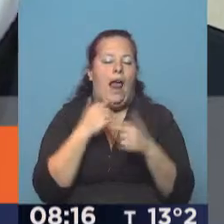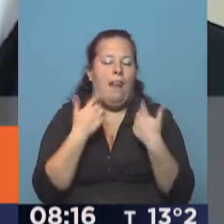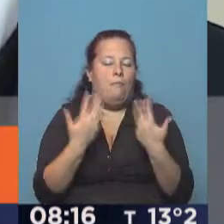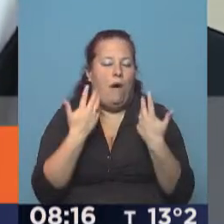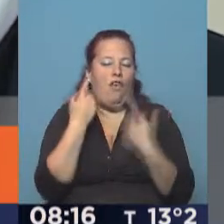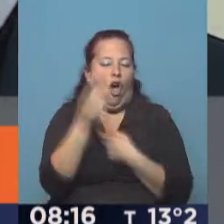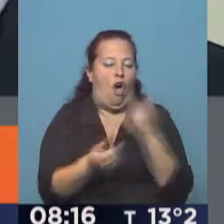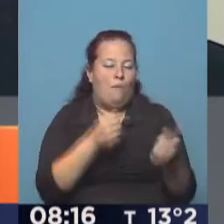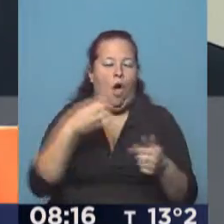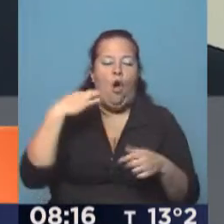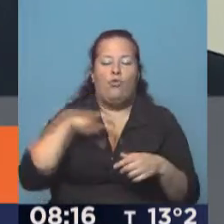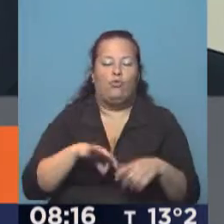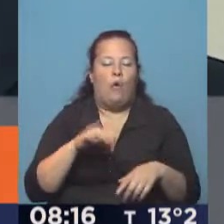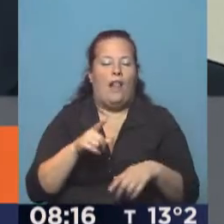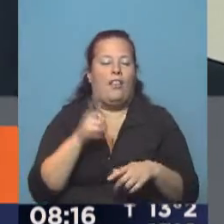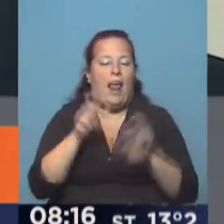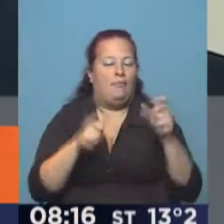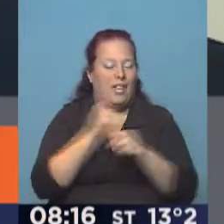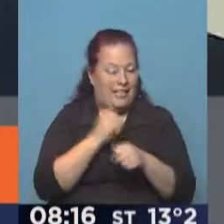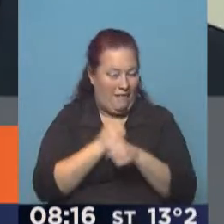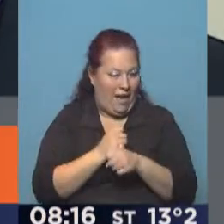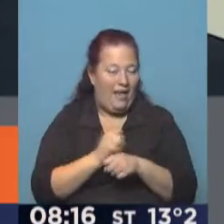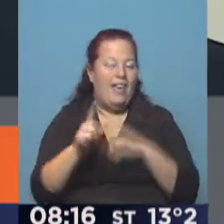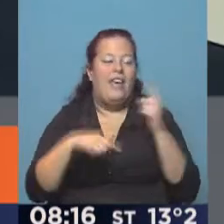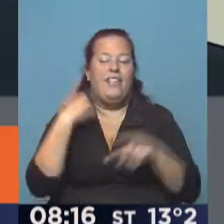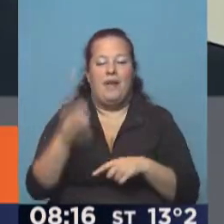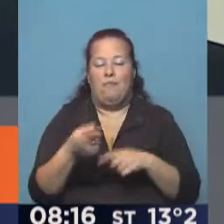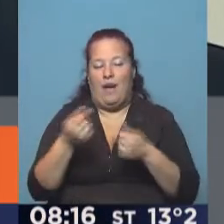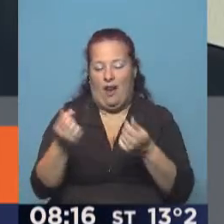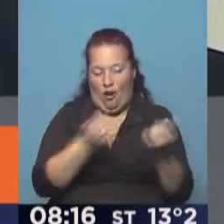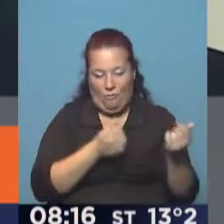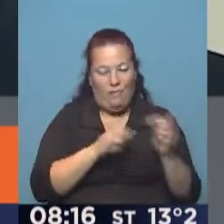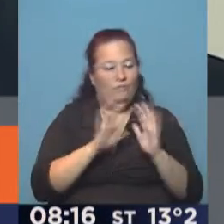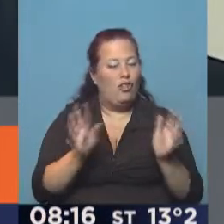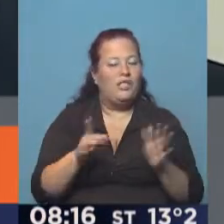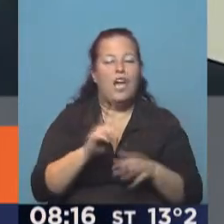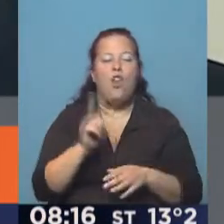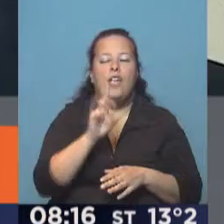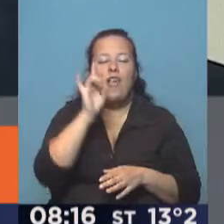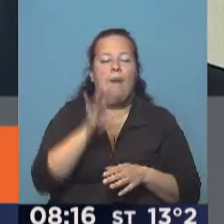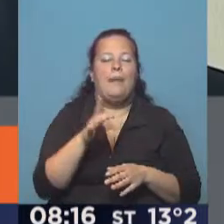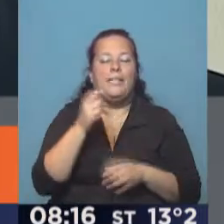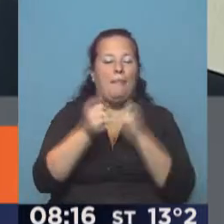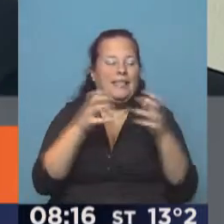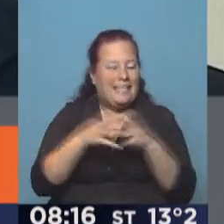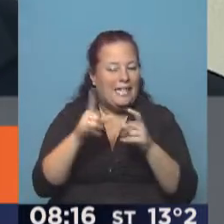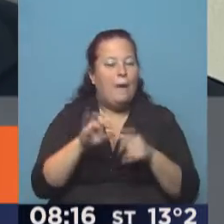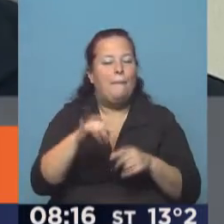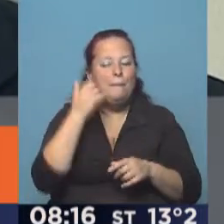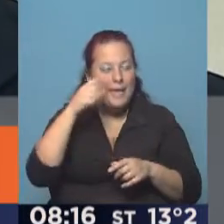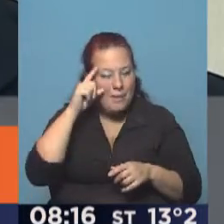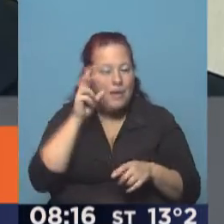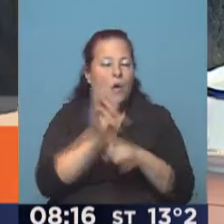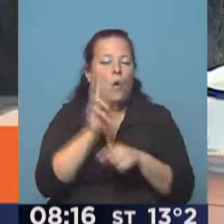de compra o el salario del trabajador, ¿no?, que después va y consume. Entonces, no es solo el concepto de PYME, sino es el concepto de PYME y